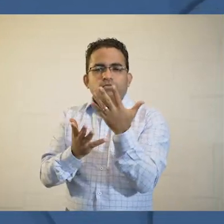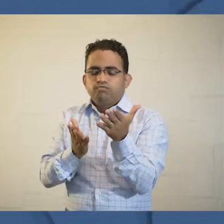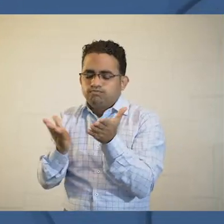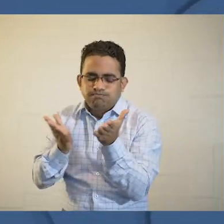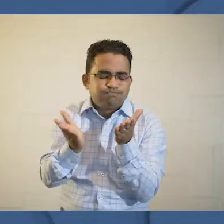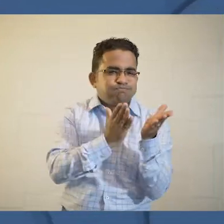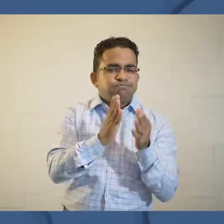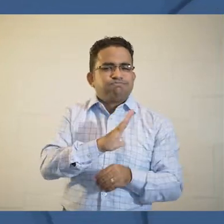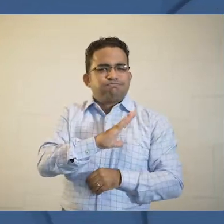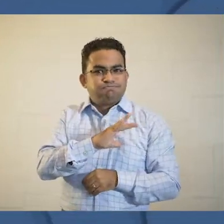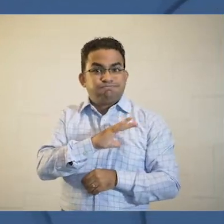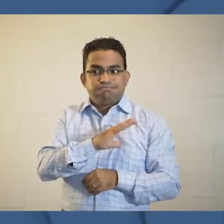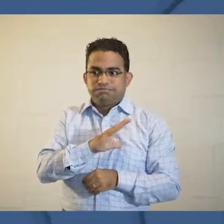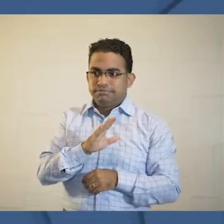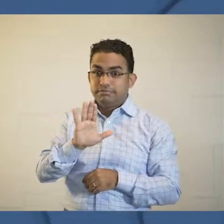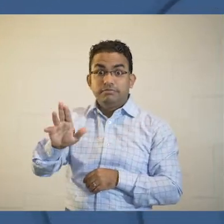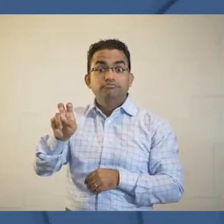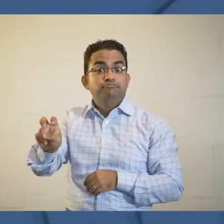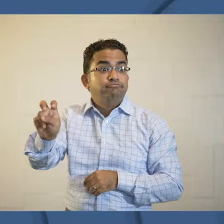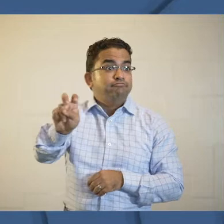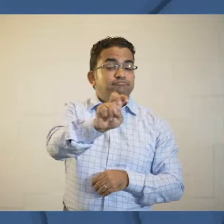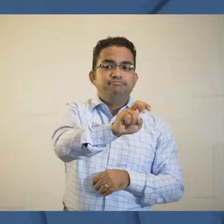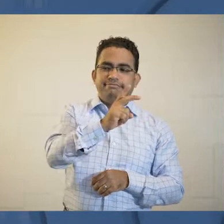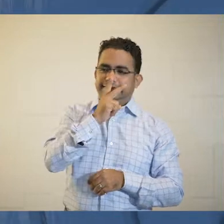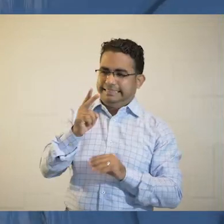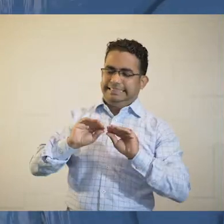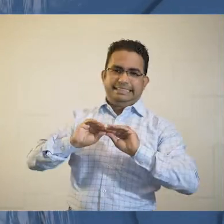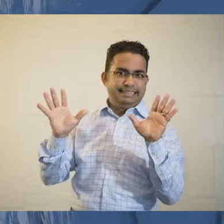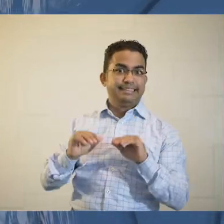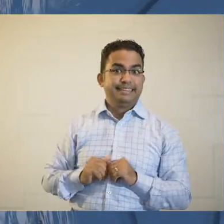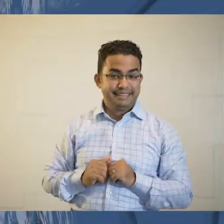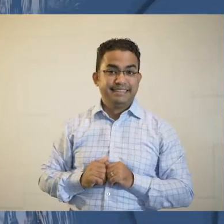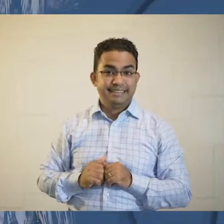su trato servicial acompañan su paso seguro y presente.